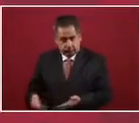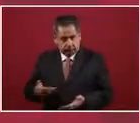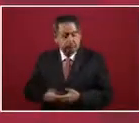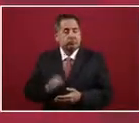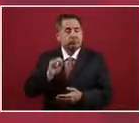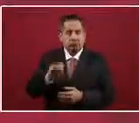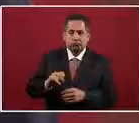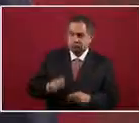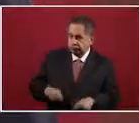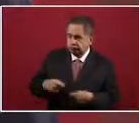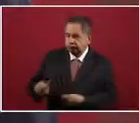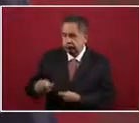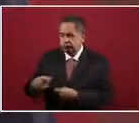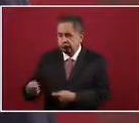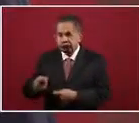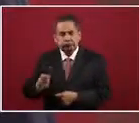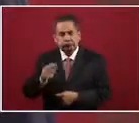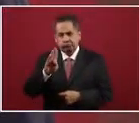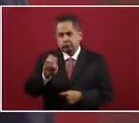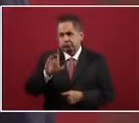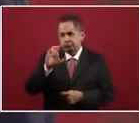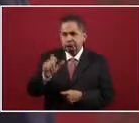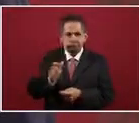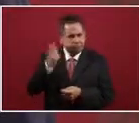recursos. Para tener una idea,